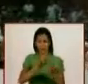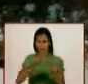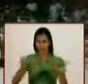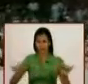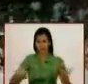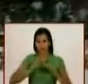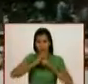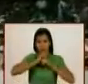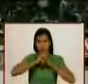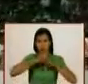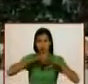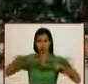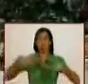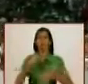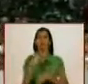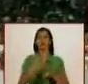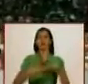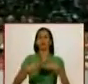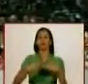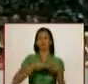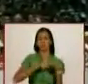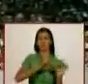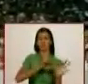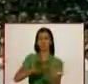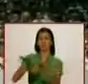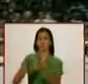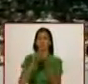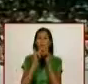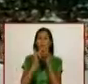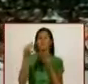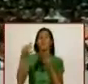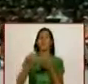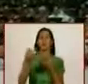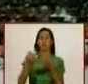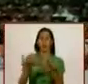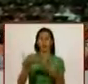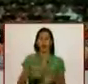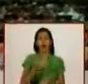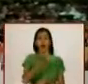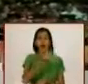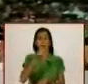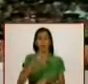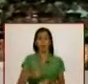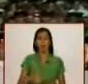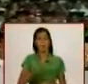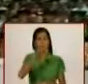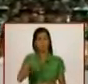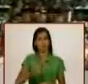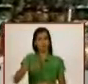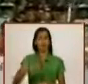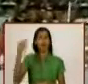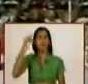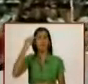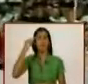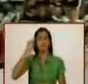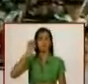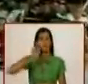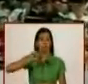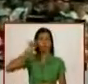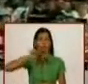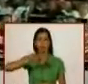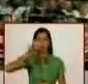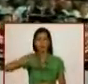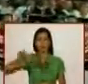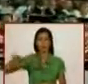en magnificadores de la voz de la revolución y lleven ese mensaje directamente a cada uno de los corazones y las mentes de las